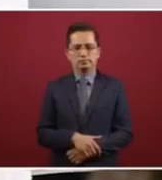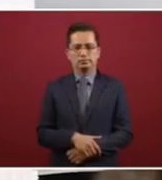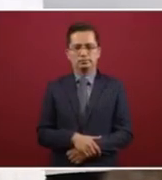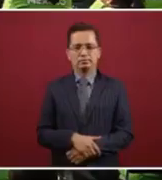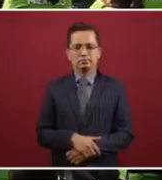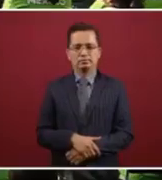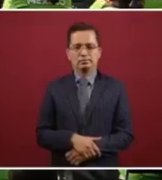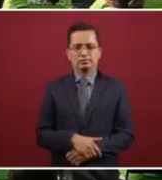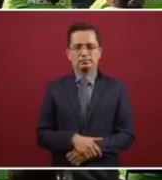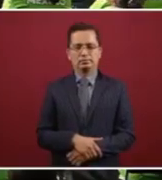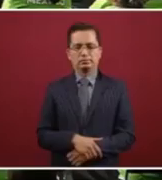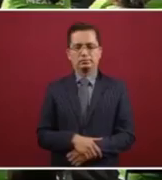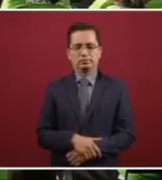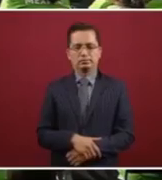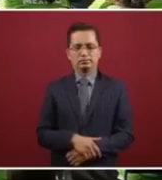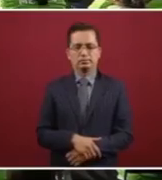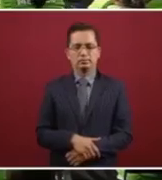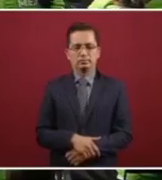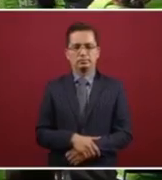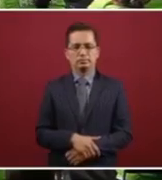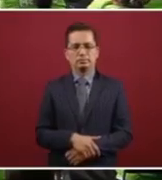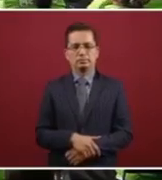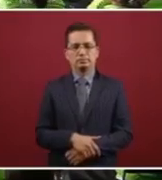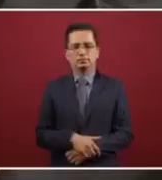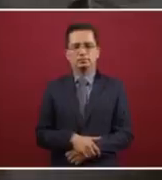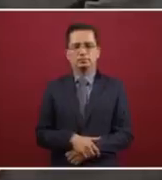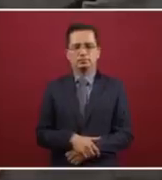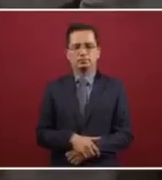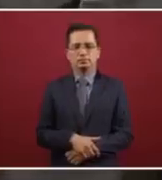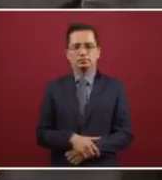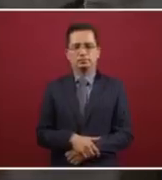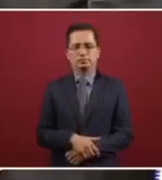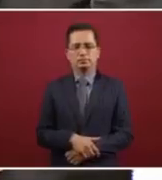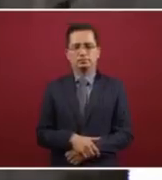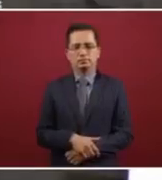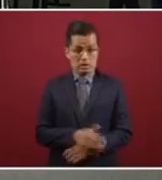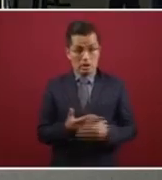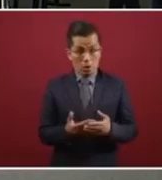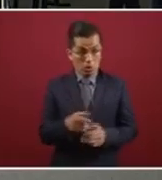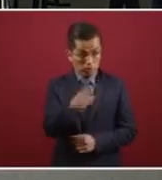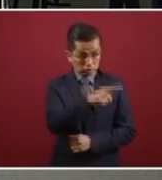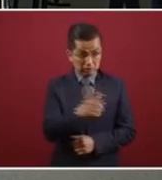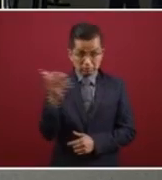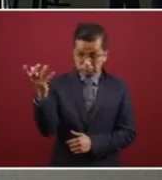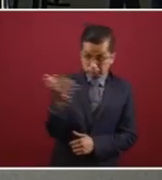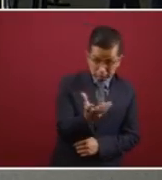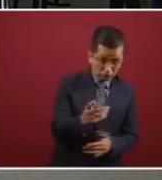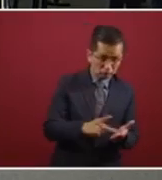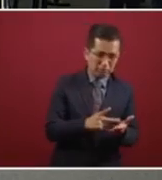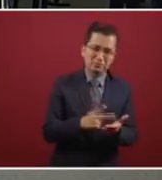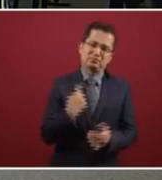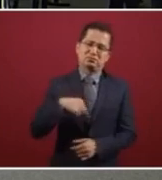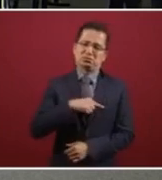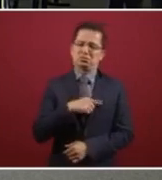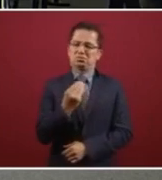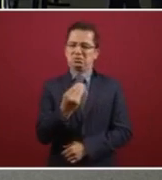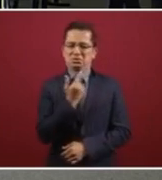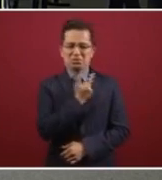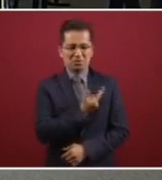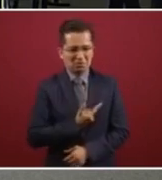Perú 2019. Pues nos da mucho gusto que estén de regreso con